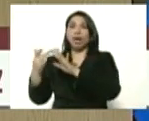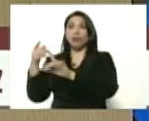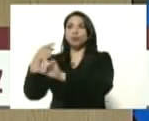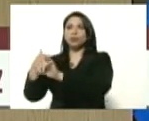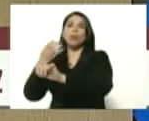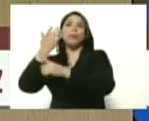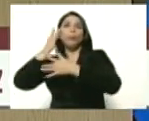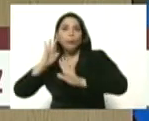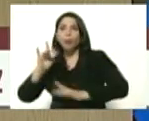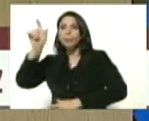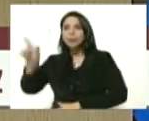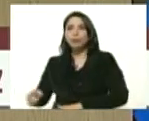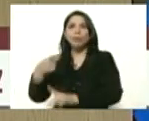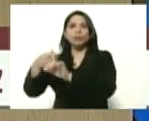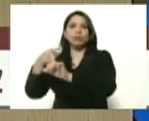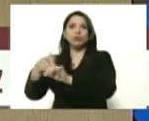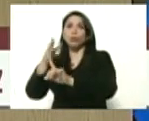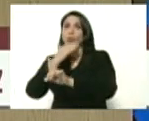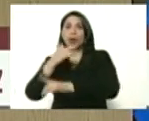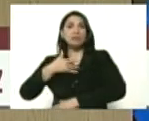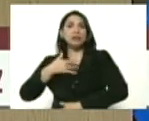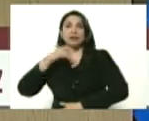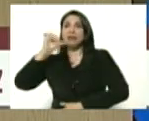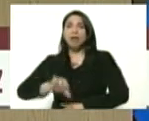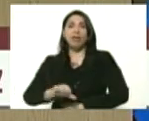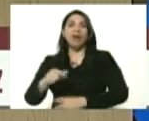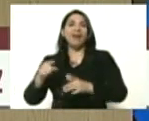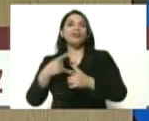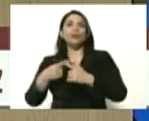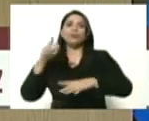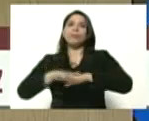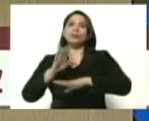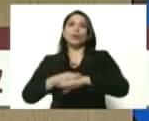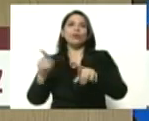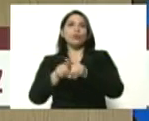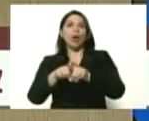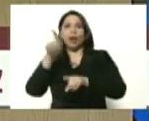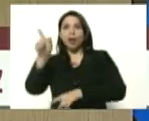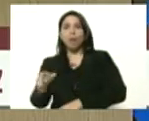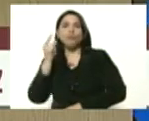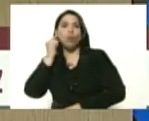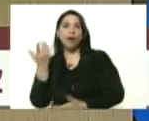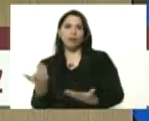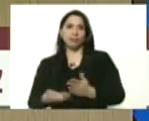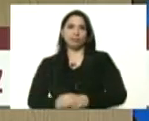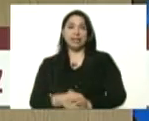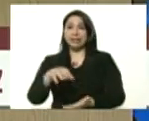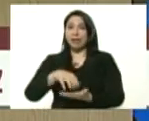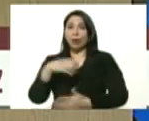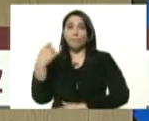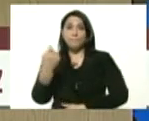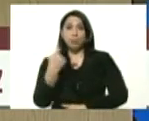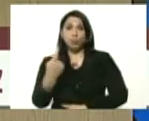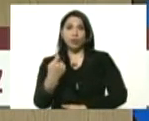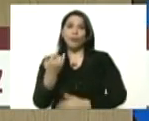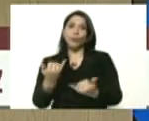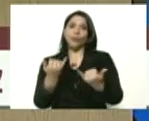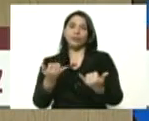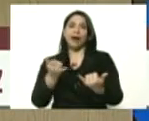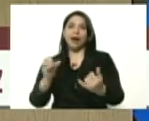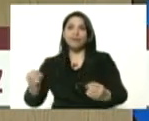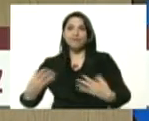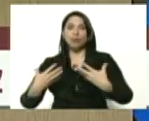caso positivo esté asintomático, bueno, ocurre como le ocurrió a esta compatriota del estado Apure, que ahora está